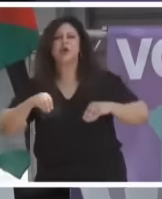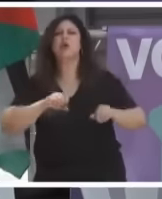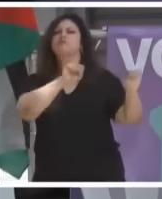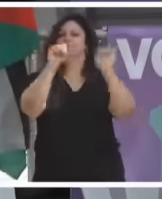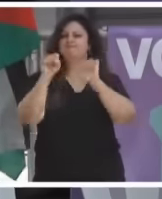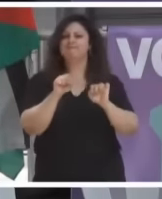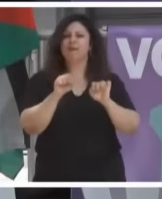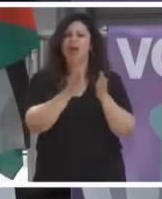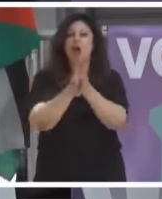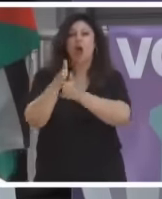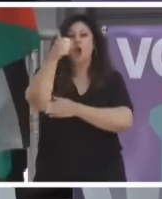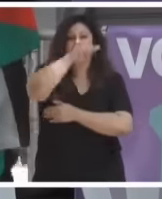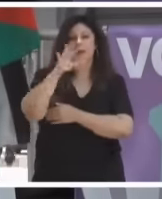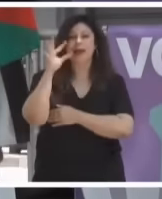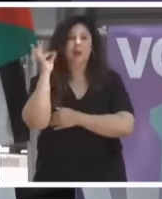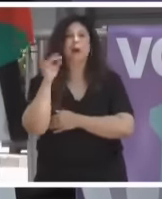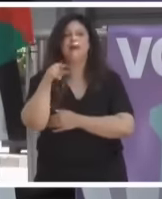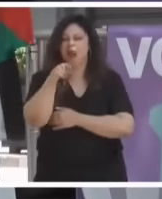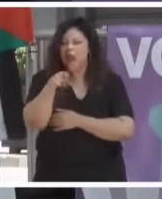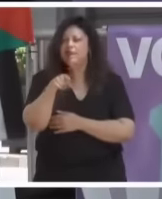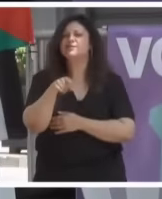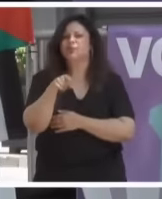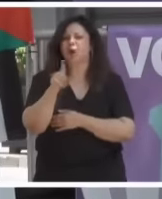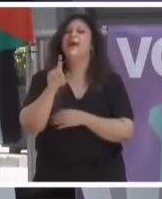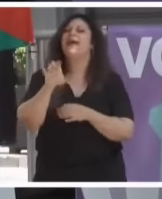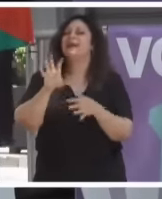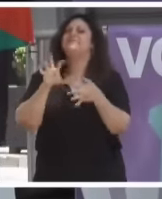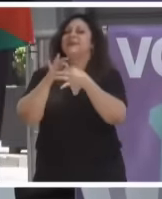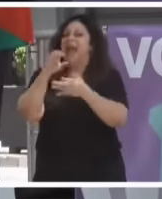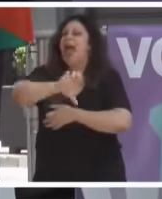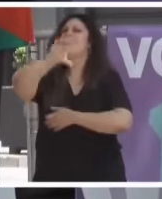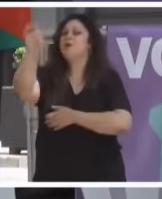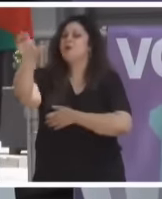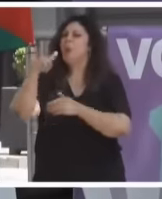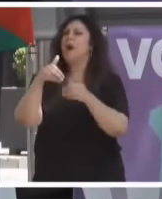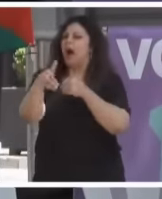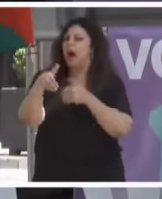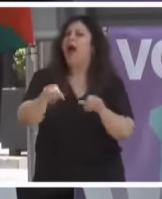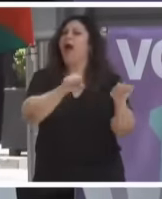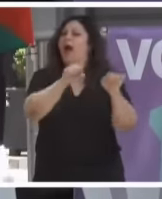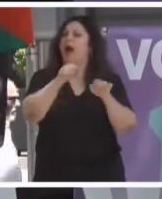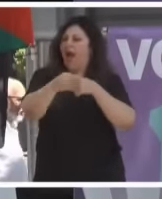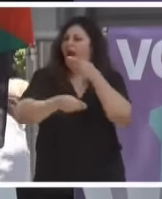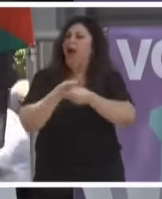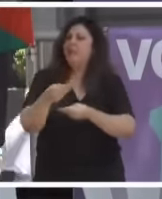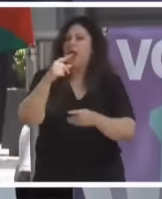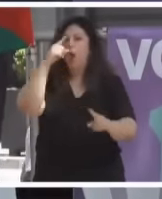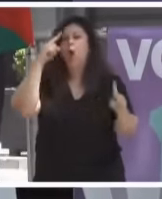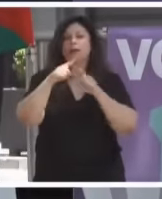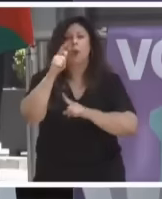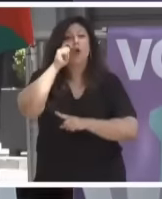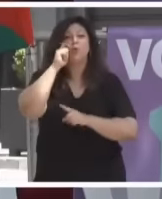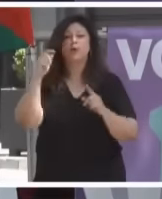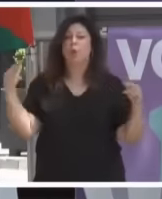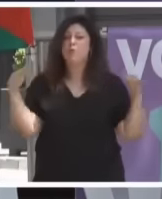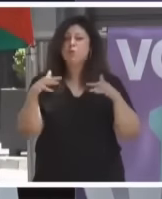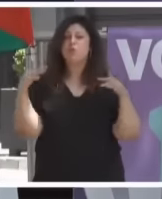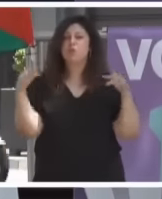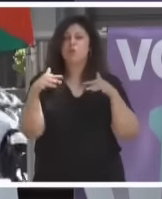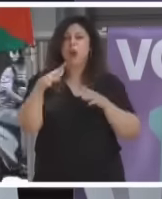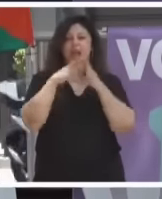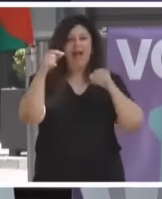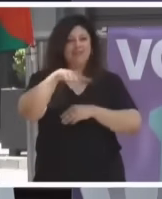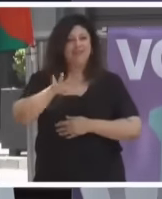las compañeras y compañeros lo van a hacer en Europa también, para frenar ese turismo masivo que padecemos en